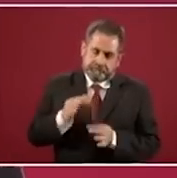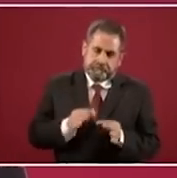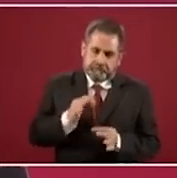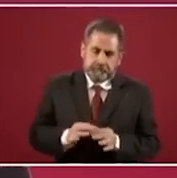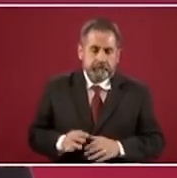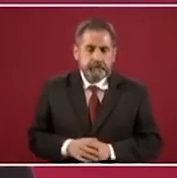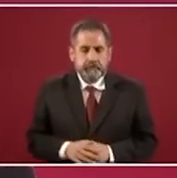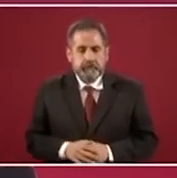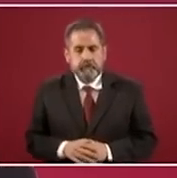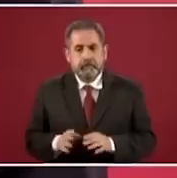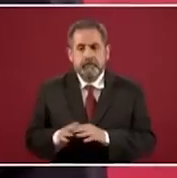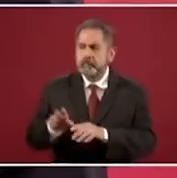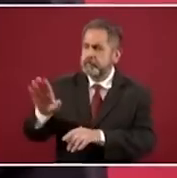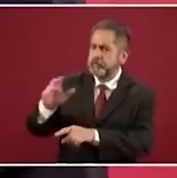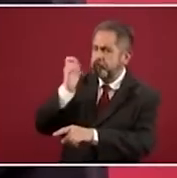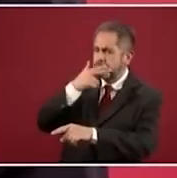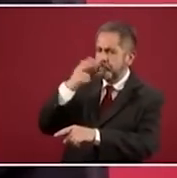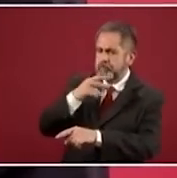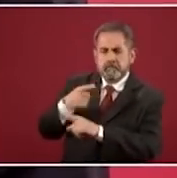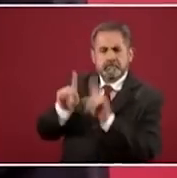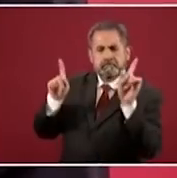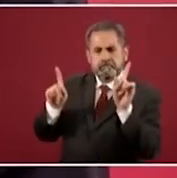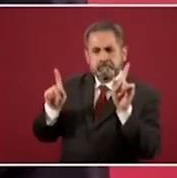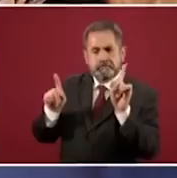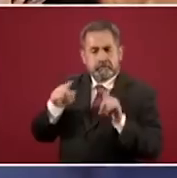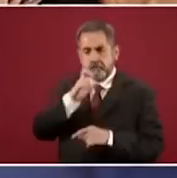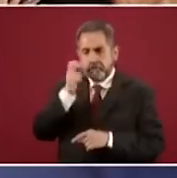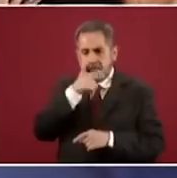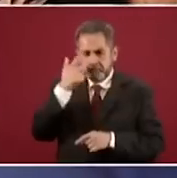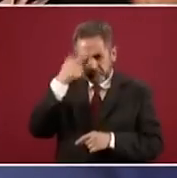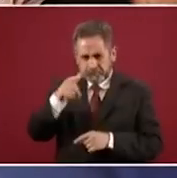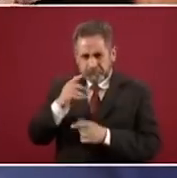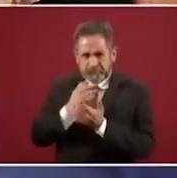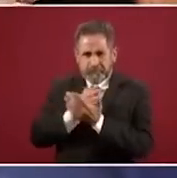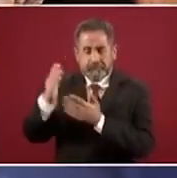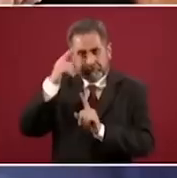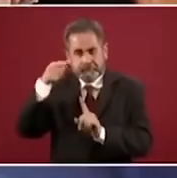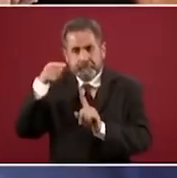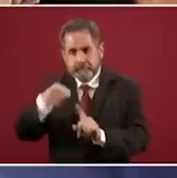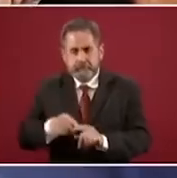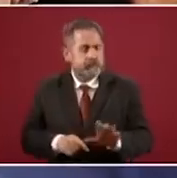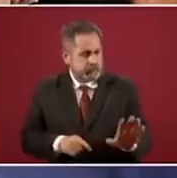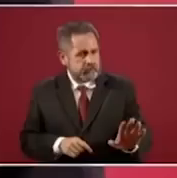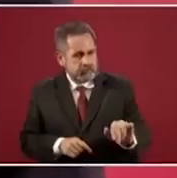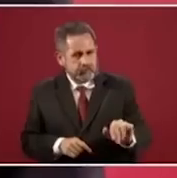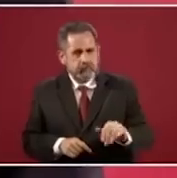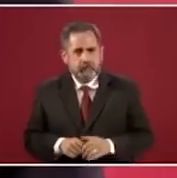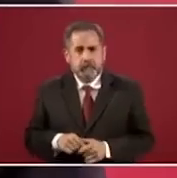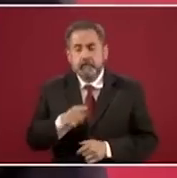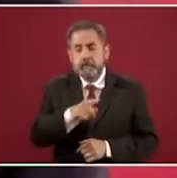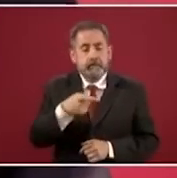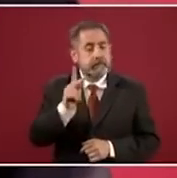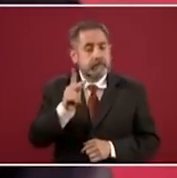Sí, pero en el caso tenemos, de Chihuahua no aplica porque solamente operan las excedencias. Ese es el problema central. Sí,